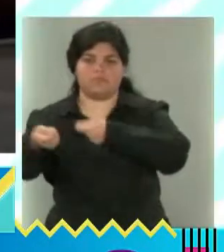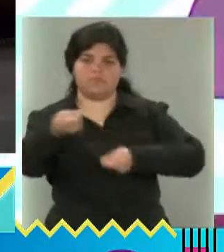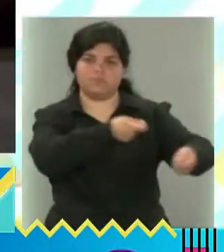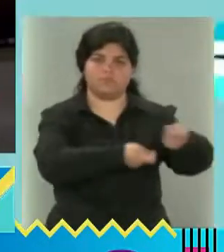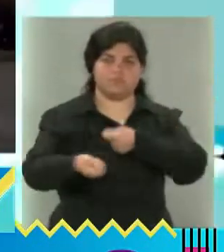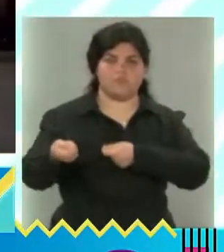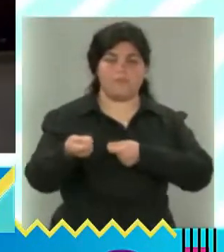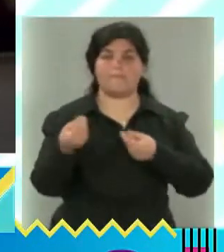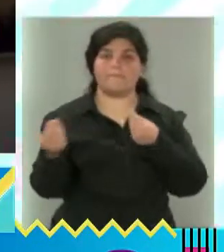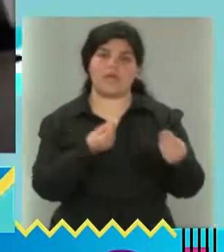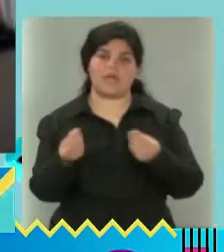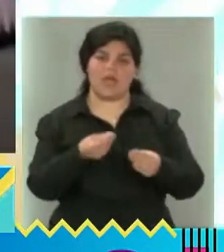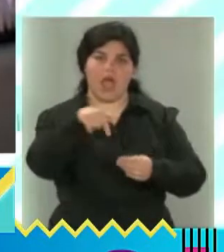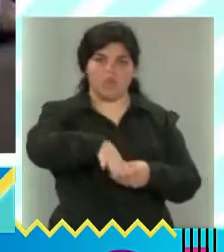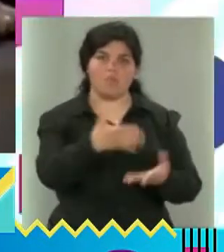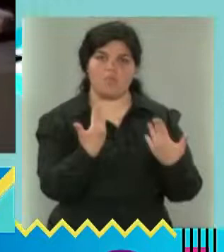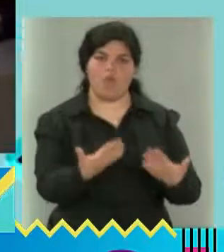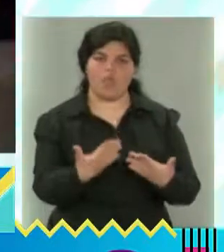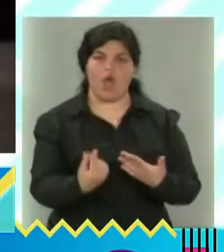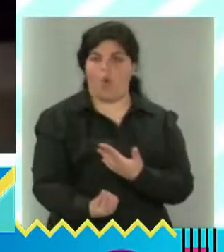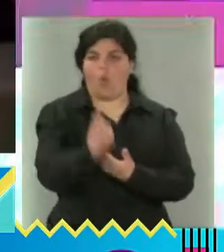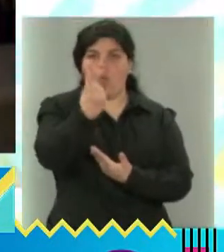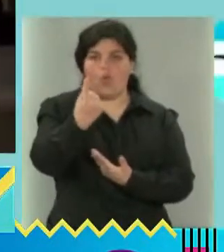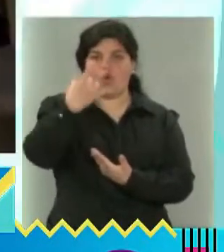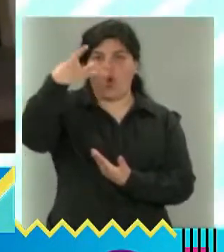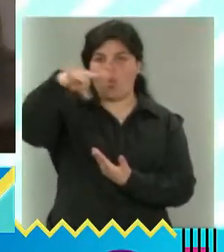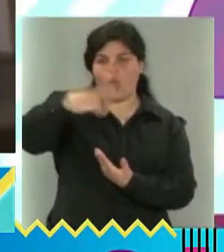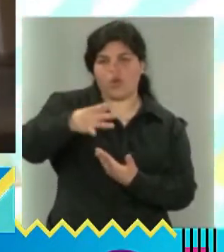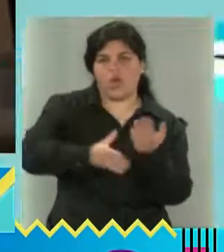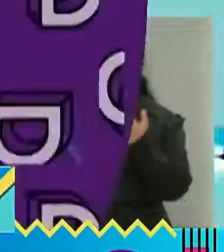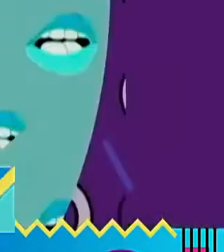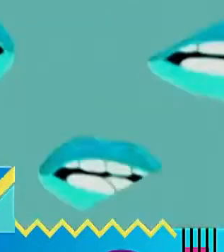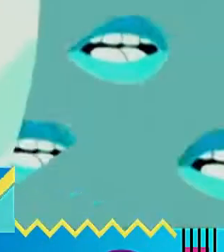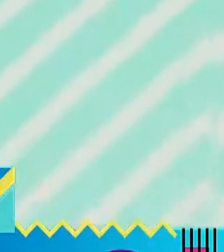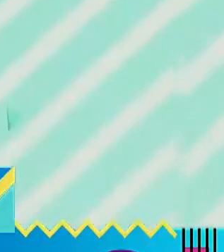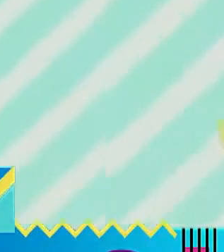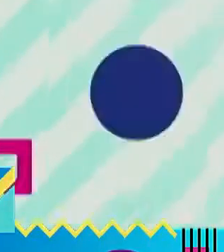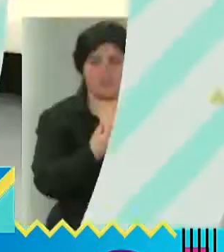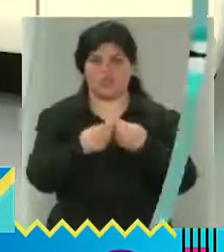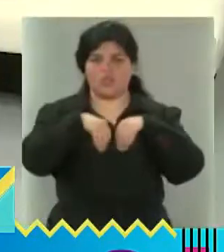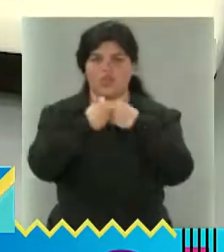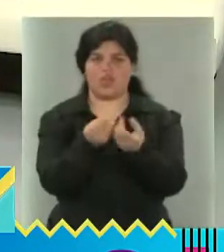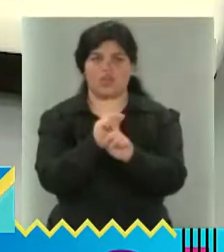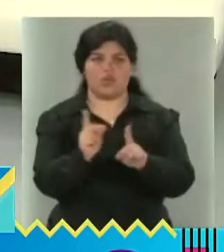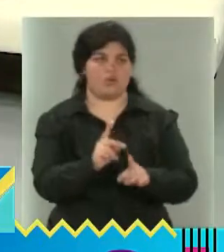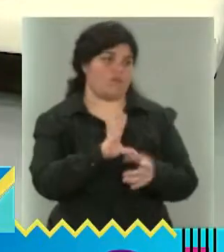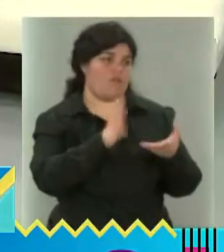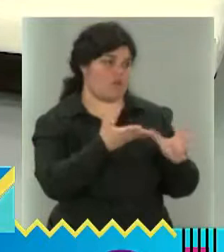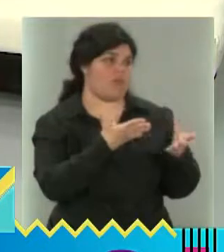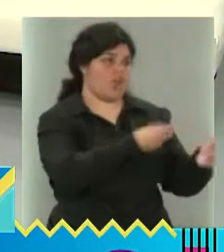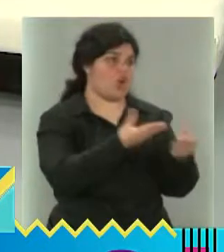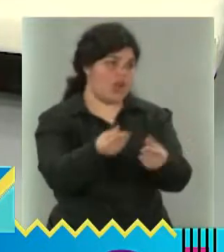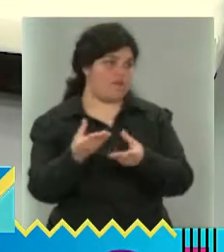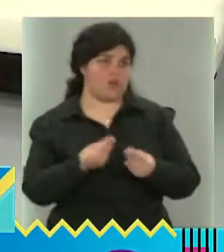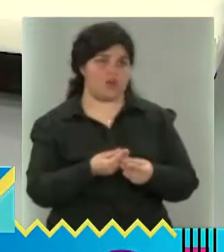tener que soportar toda la inversión, digamos, que ahí es donde decía un poco claro, que puede ser estableciendo lazos más de colaboración. Exacto. Cuando